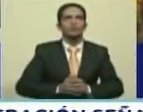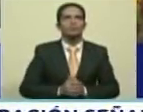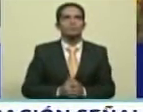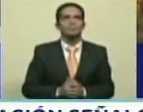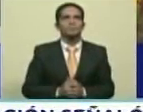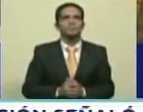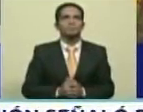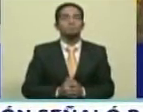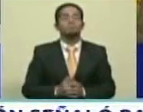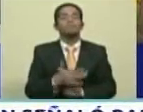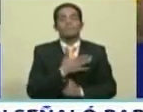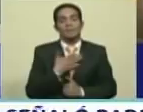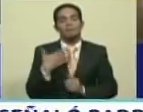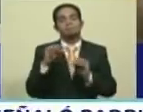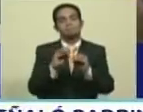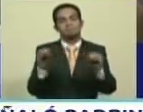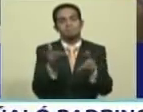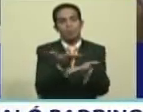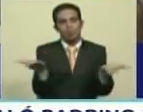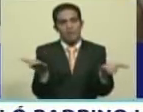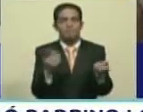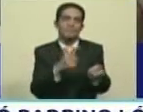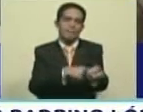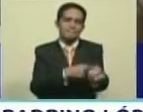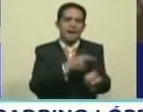Y quiero decirles, hermanas y hermanos,